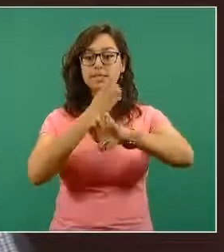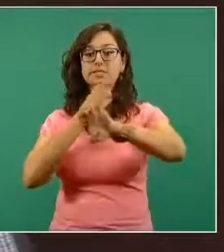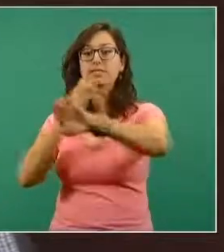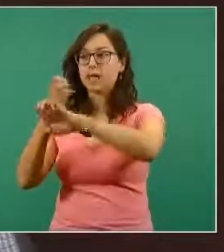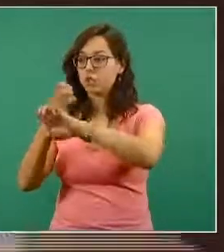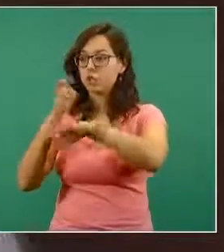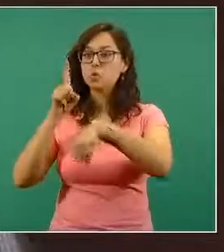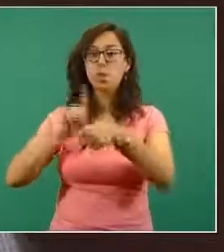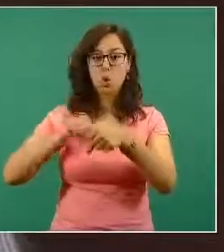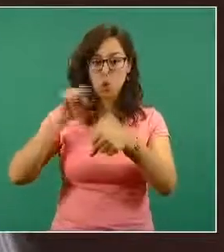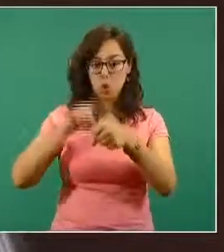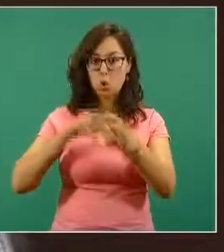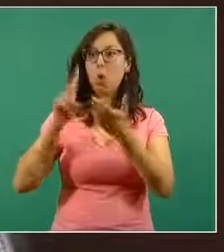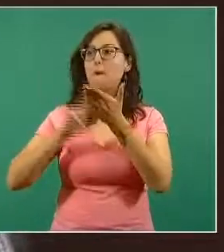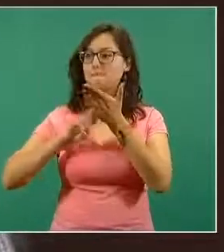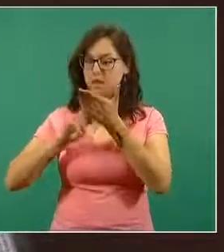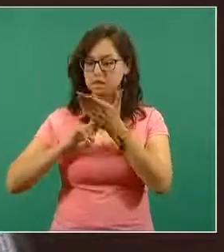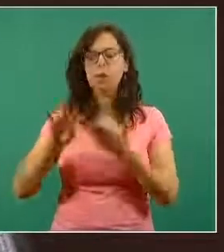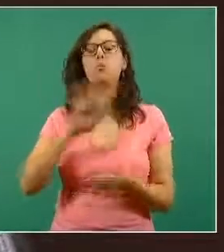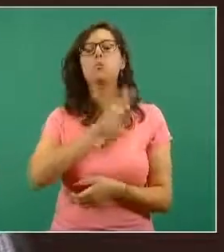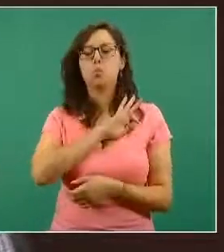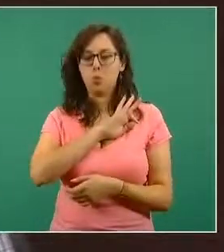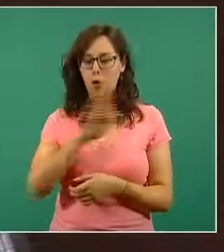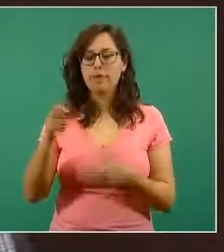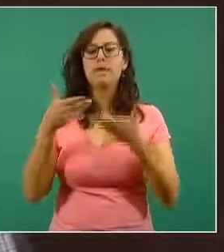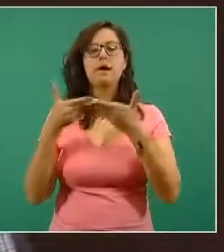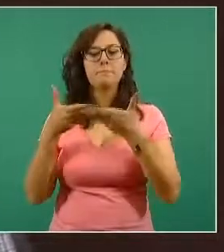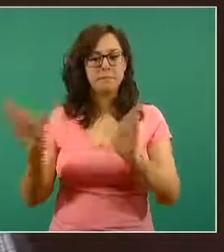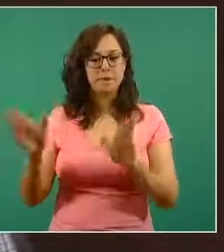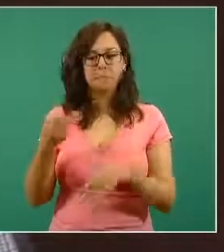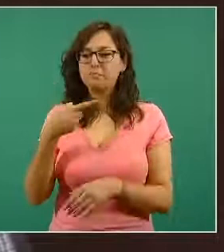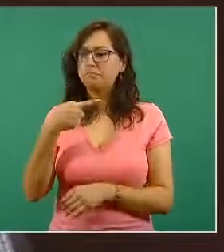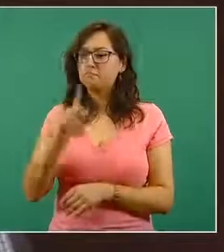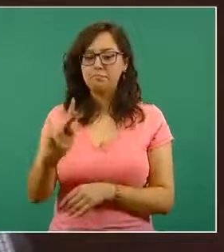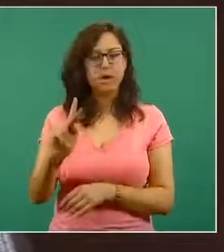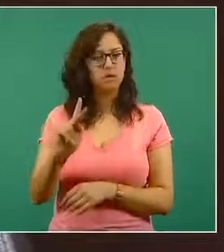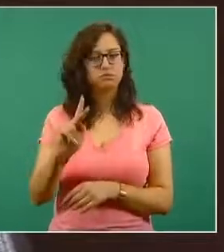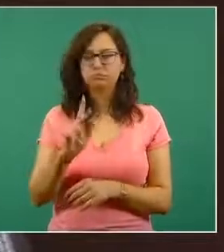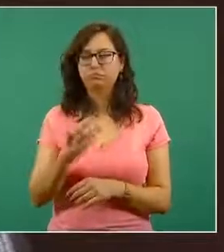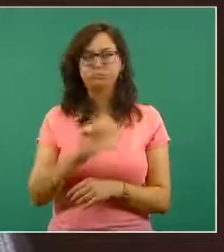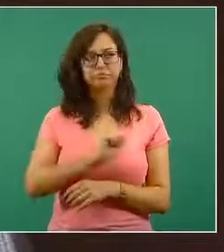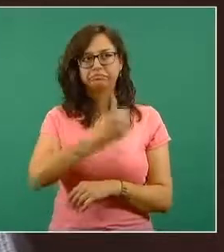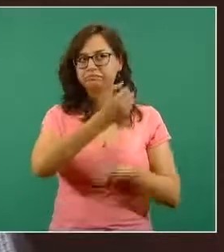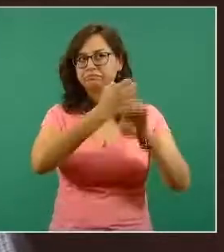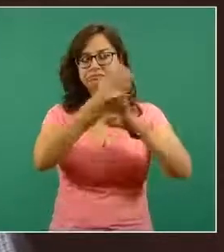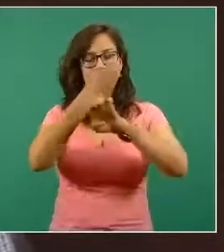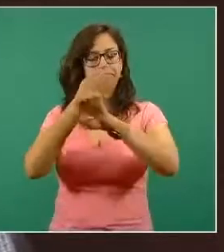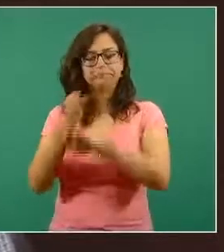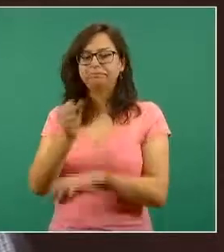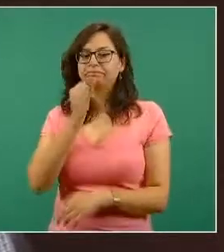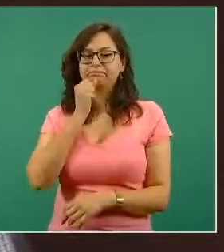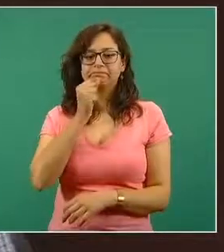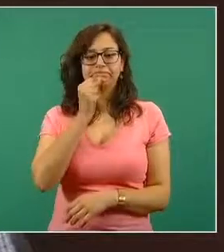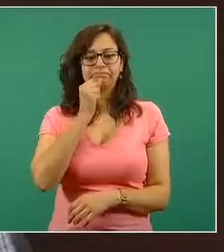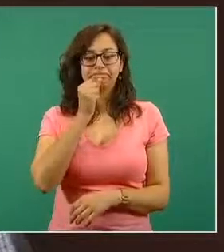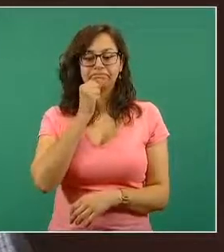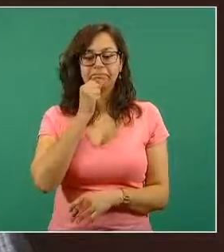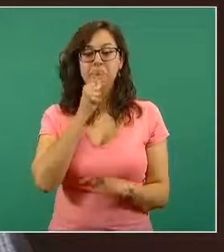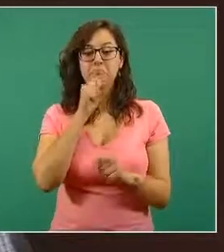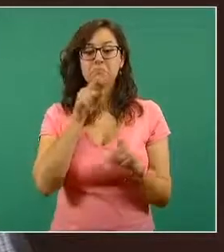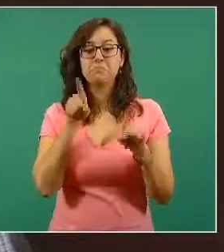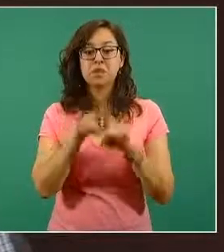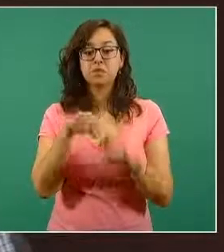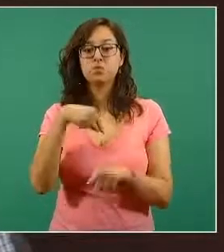ir abriendo en pleno las actividades educativas, pero como también yo mismo comenté la última vez que estuve en esta